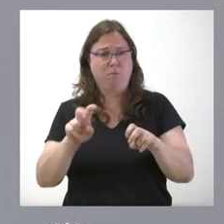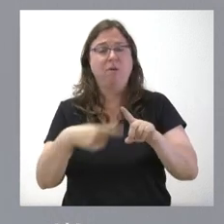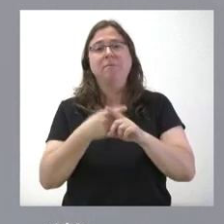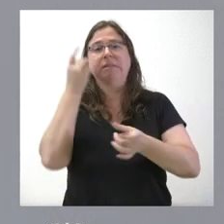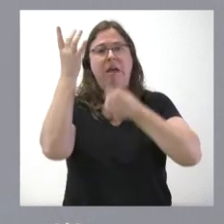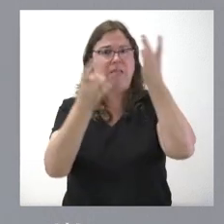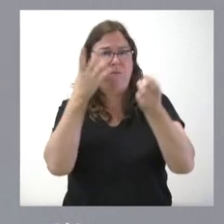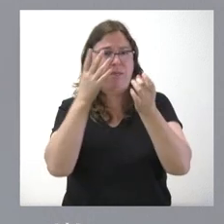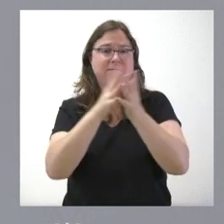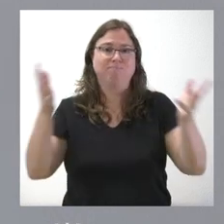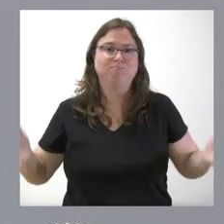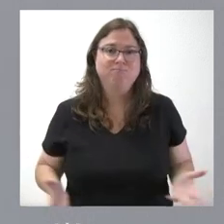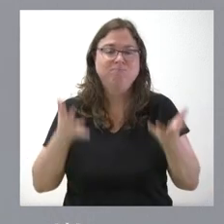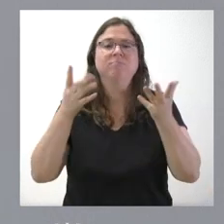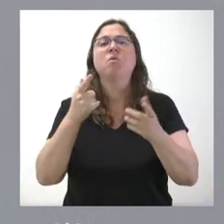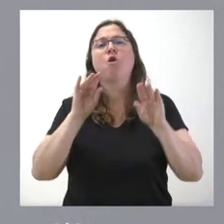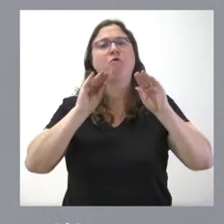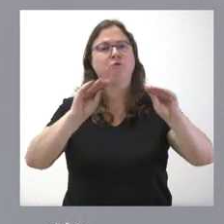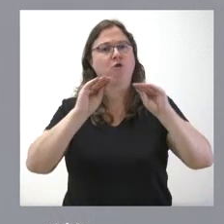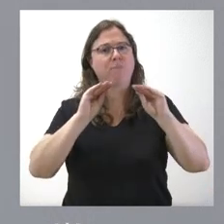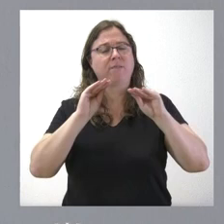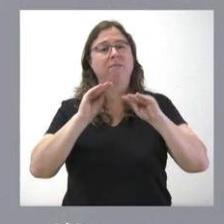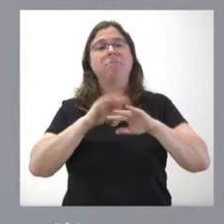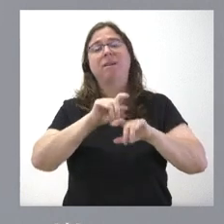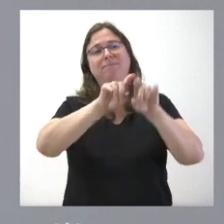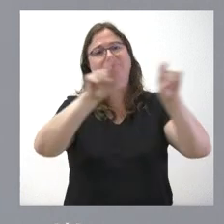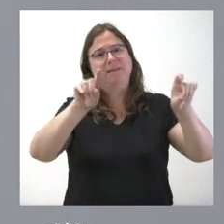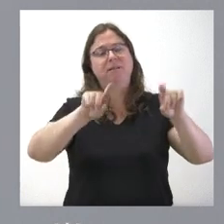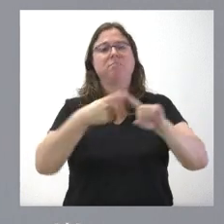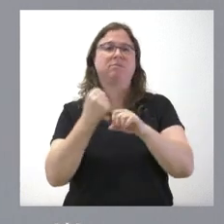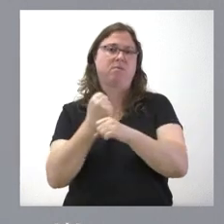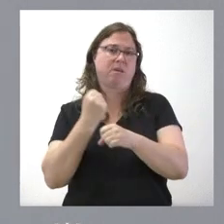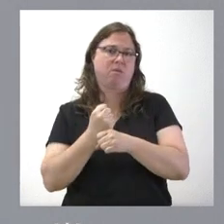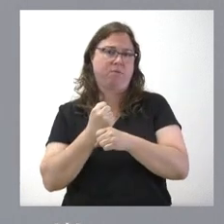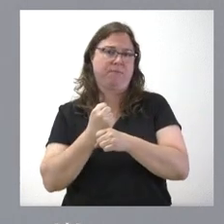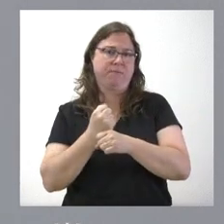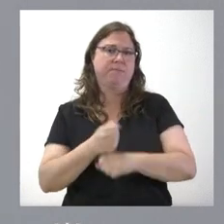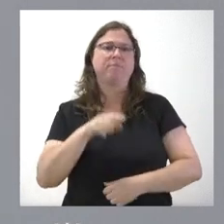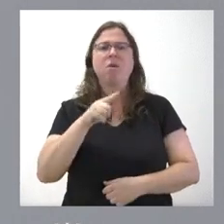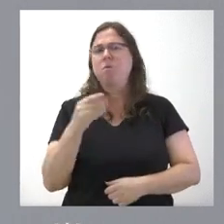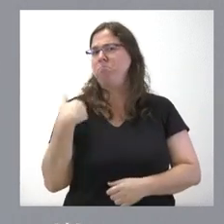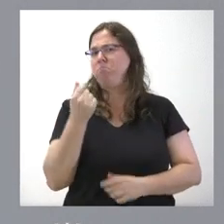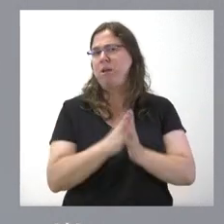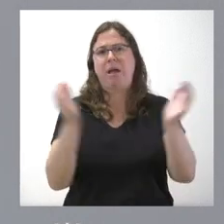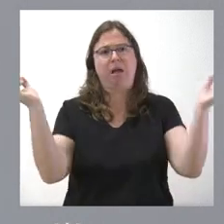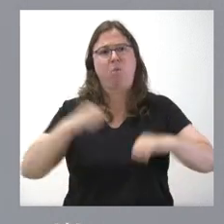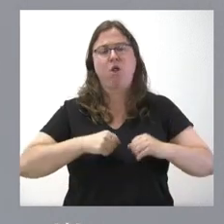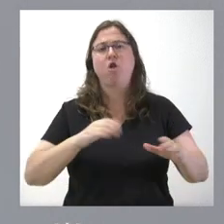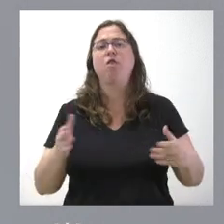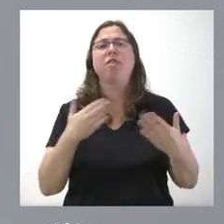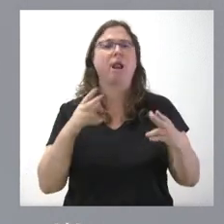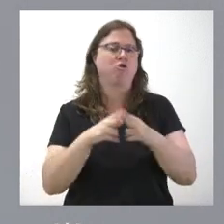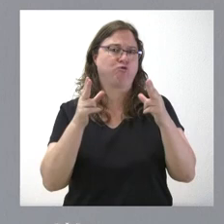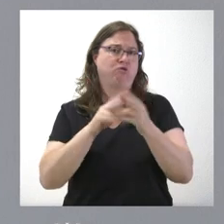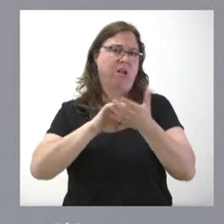y el impulso y la difusión de la formación entre empresarios y trabajadores es uno de los más recientes acuerdos del diálogo social en Castilla de